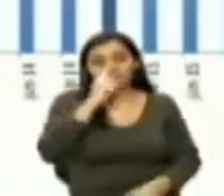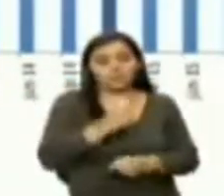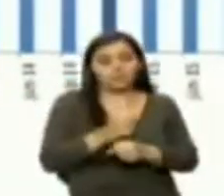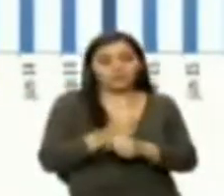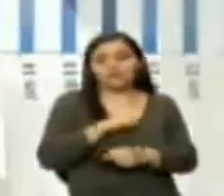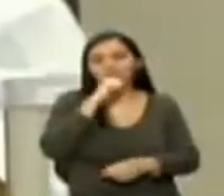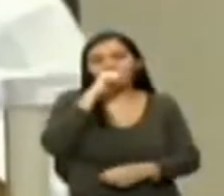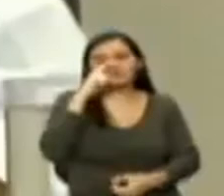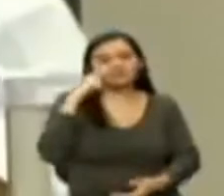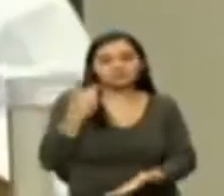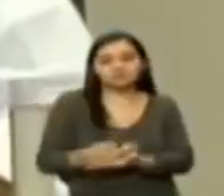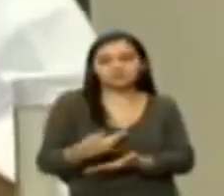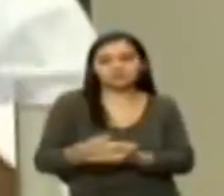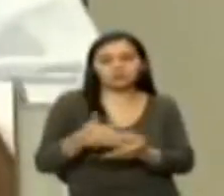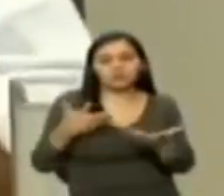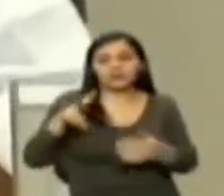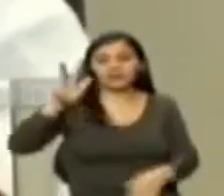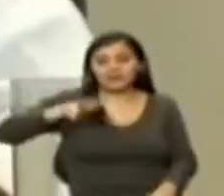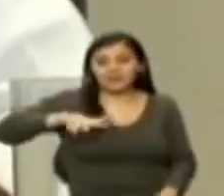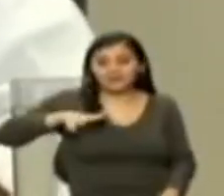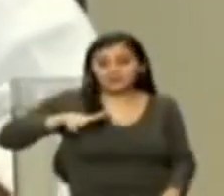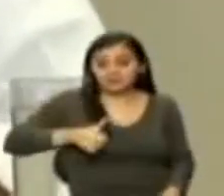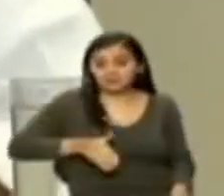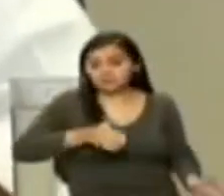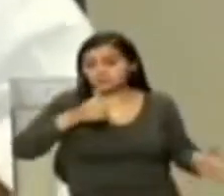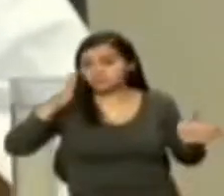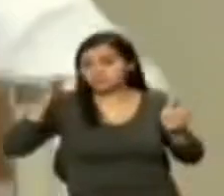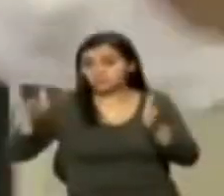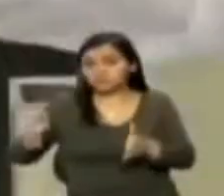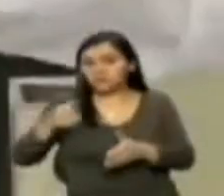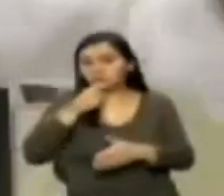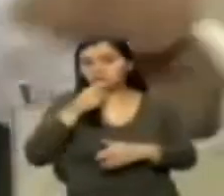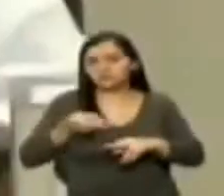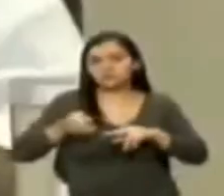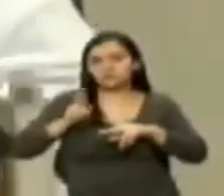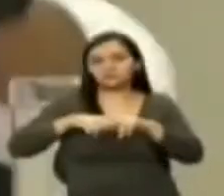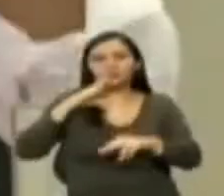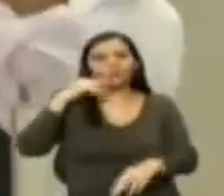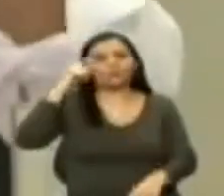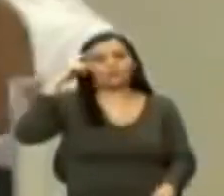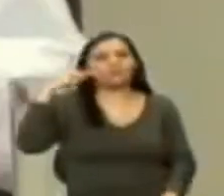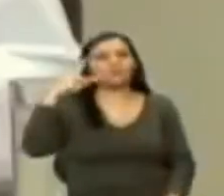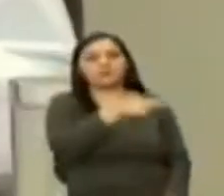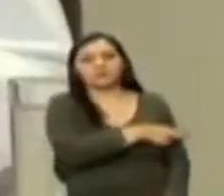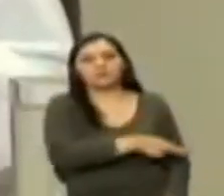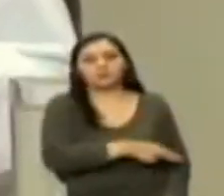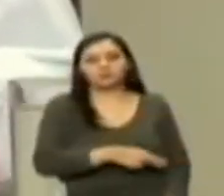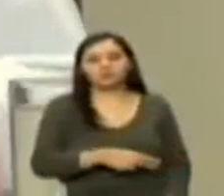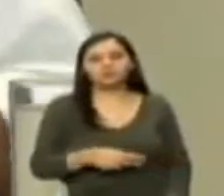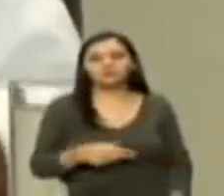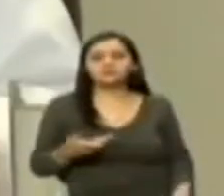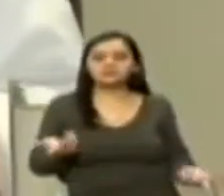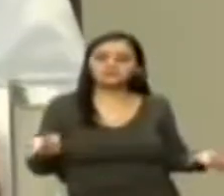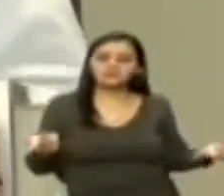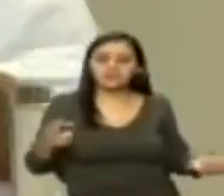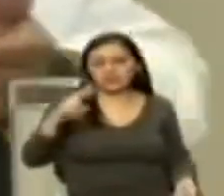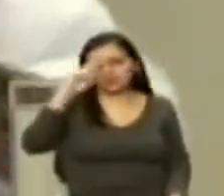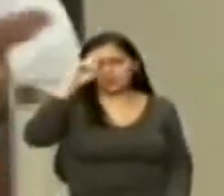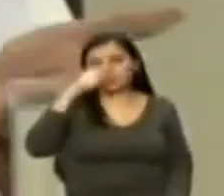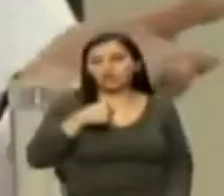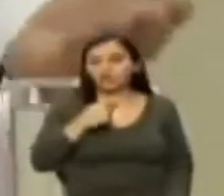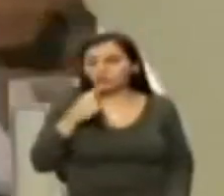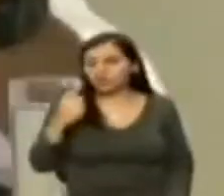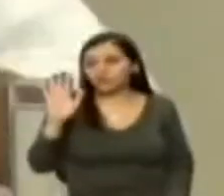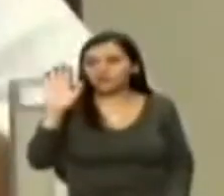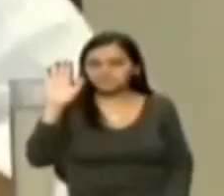evidencia todavía. 3 meses después sale la nueva encuesta, subió el desempleo, Correa mintió. O sea, si es ignorancia,